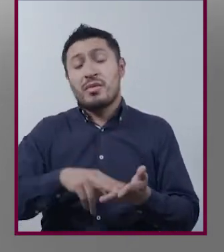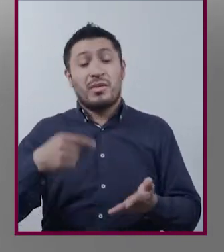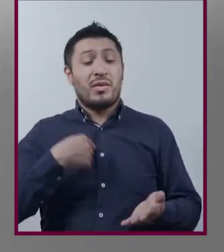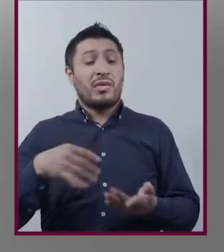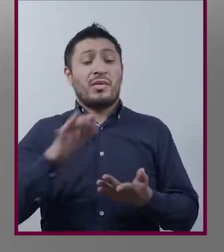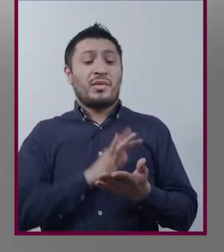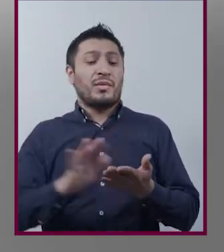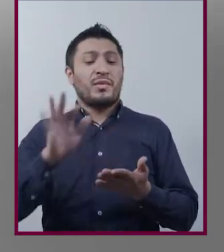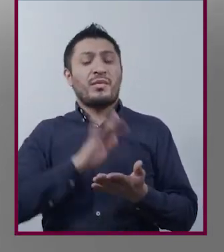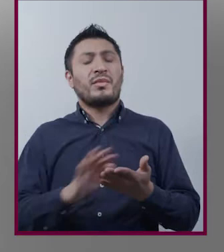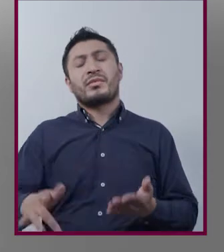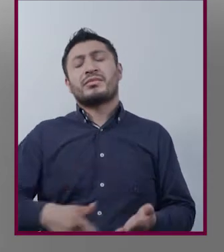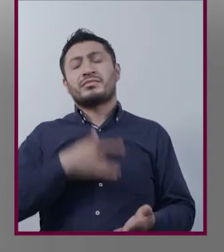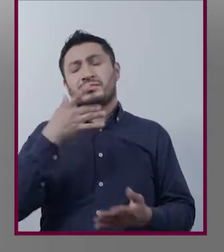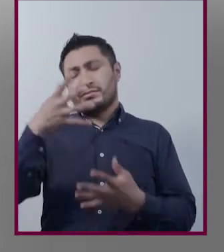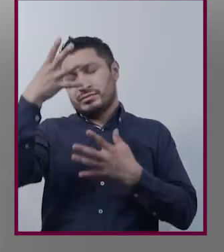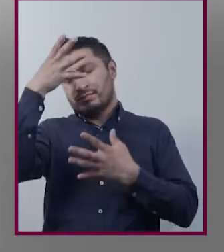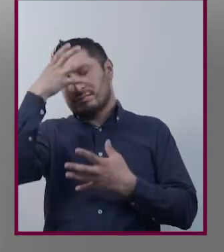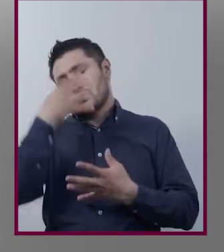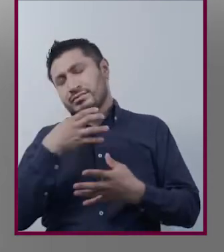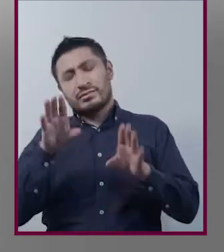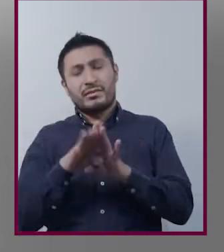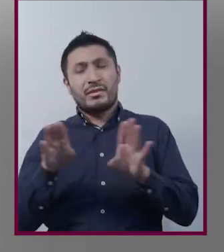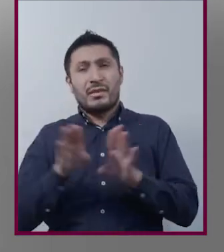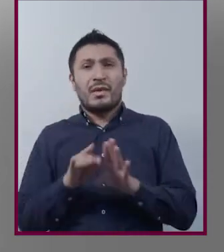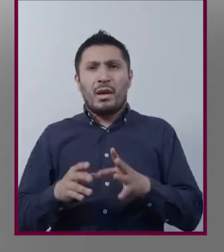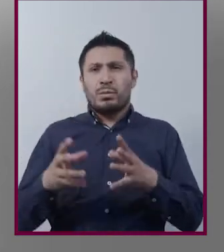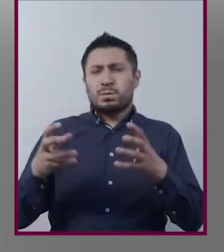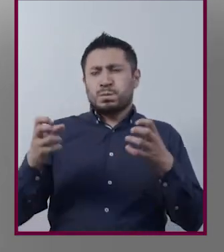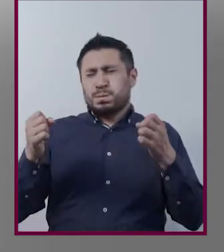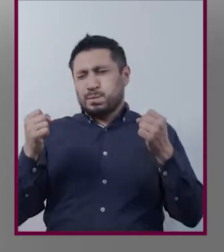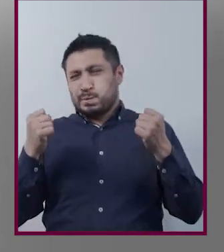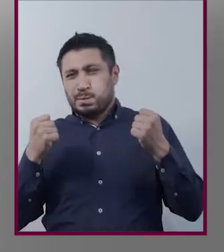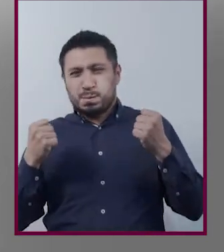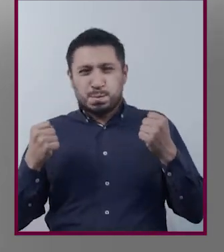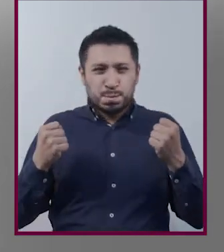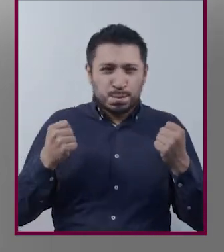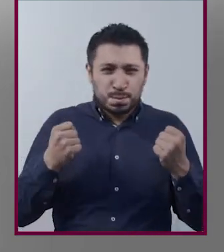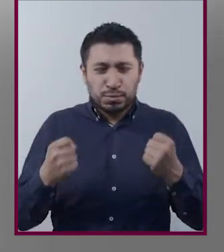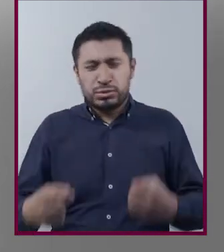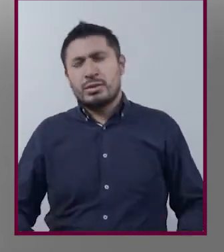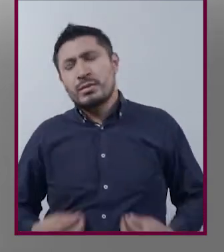yo, sintiendo mi cara hecha perfiles salvajes. Vivía.